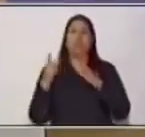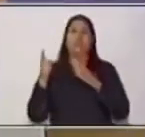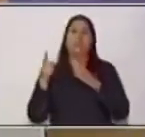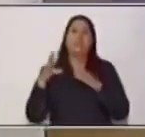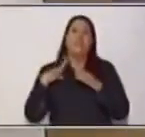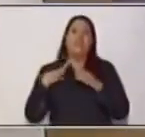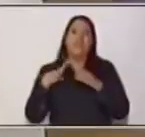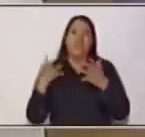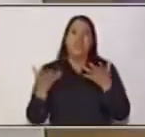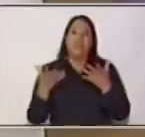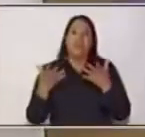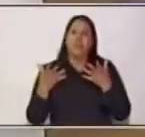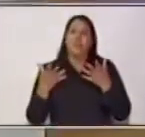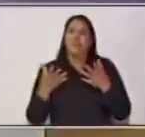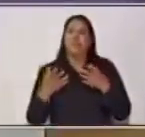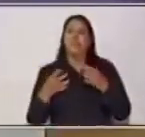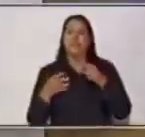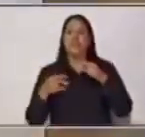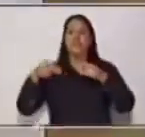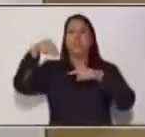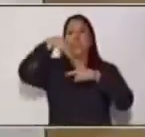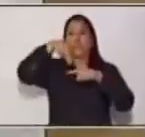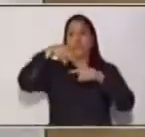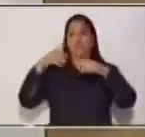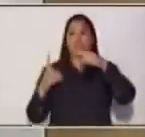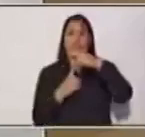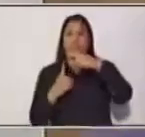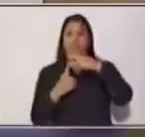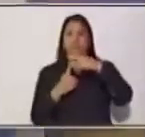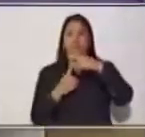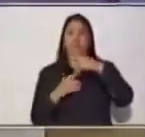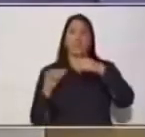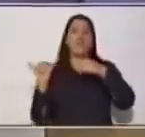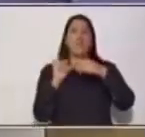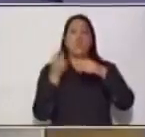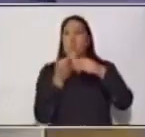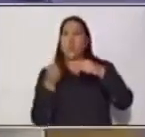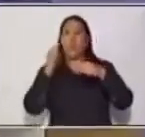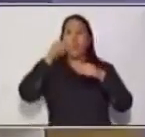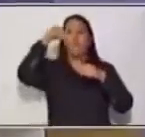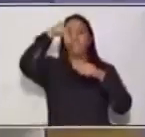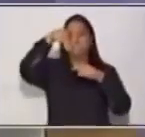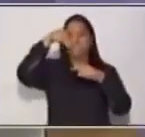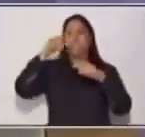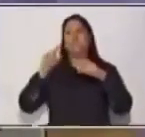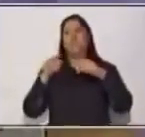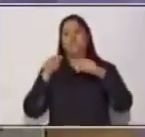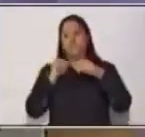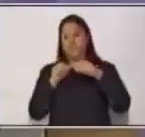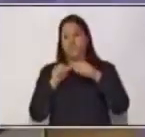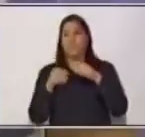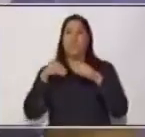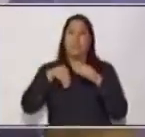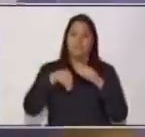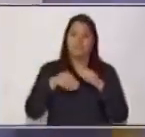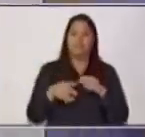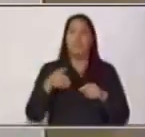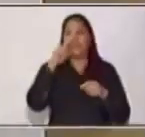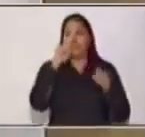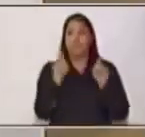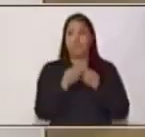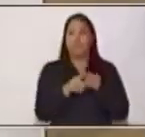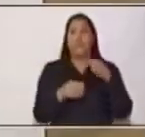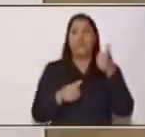potencia. El numerador y el denominador quedan elevados a esa potencia. Y algo que no debes olvidar es que A a la 0 es igual a